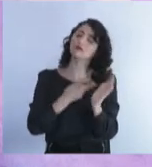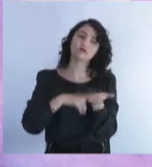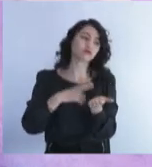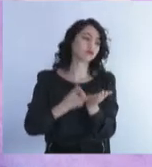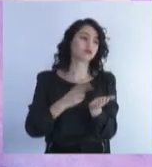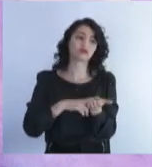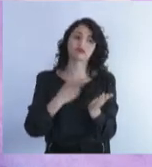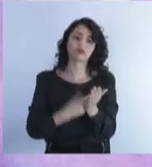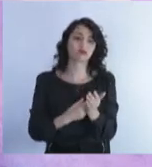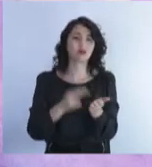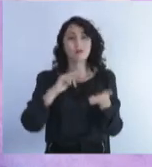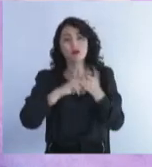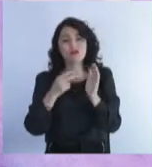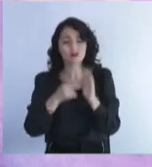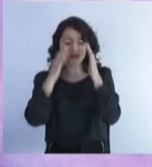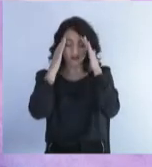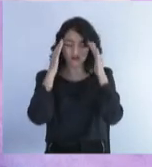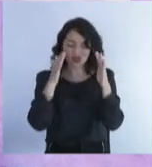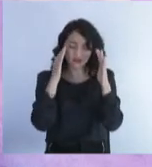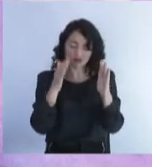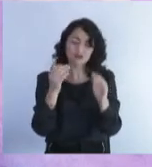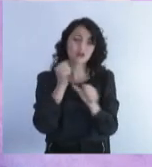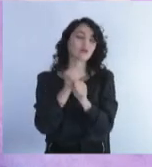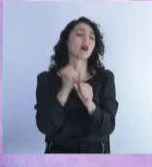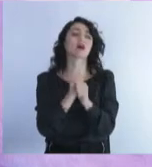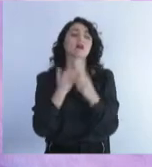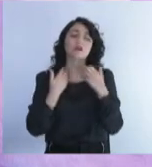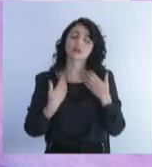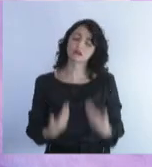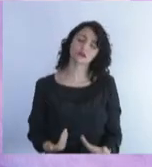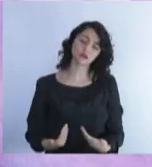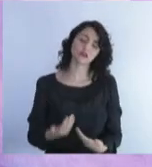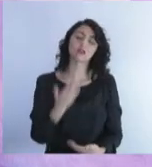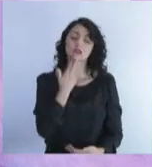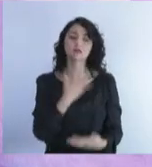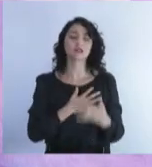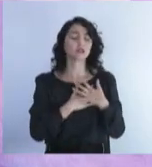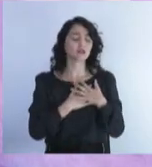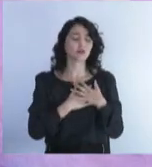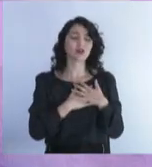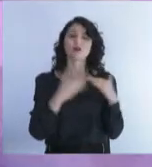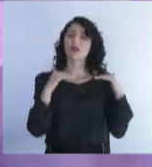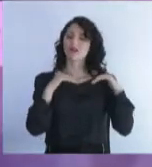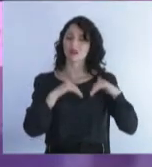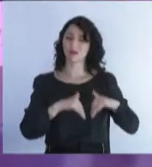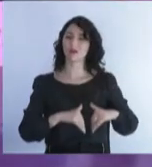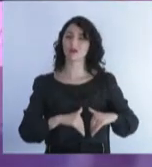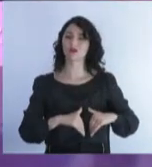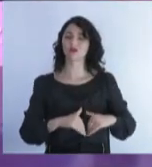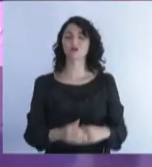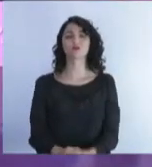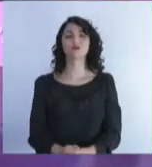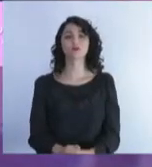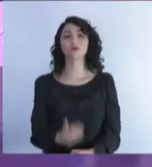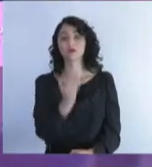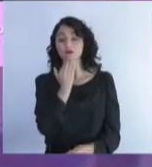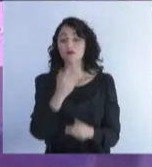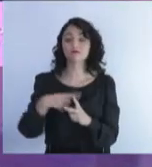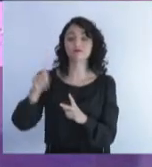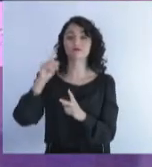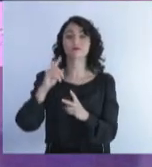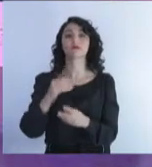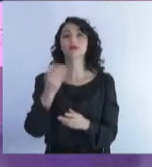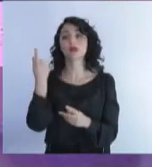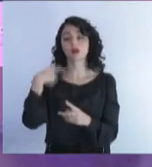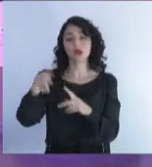problemas de concentración en el trabajo, cansancio y también síntomas de depresión. Por otra parte, en un estudio